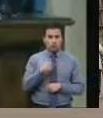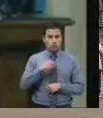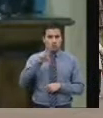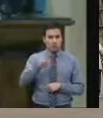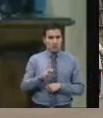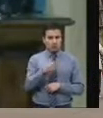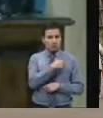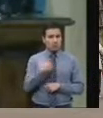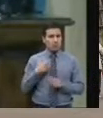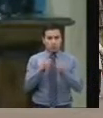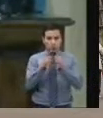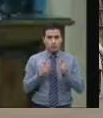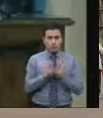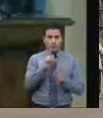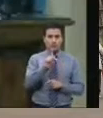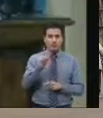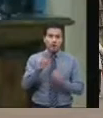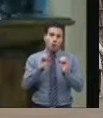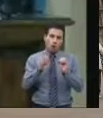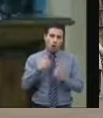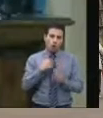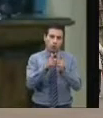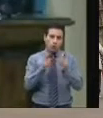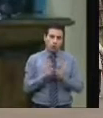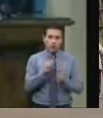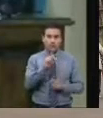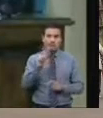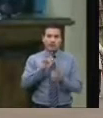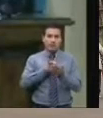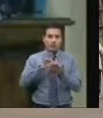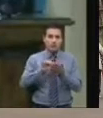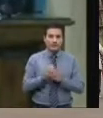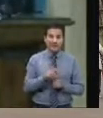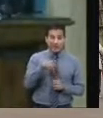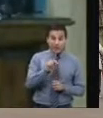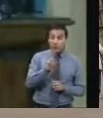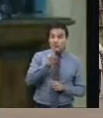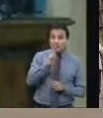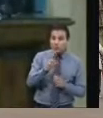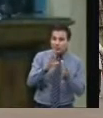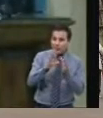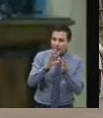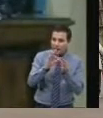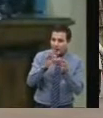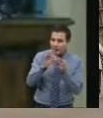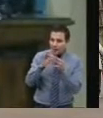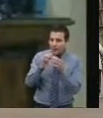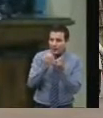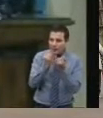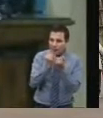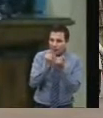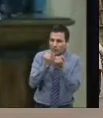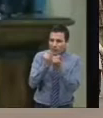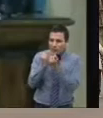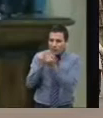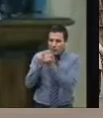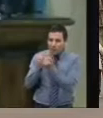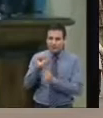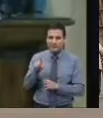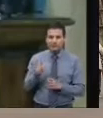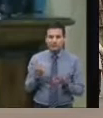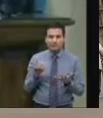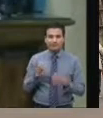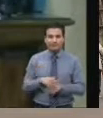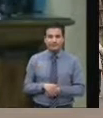de este partido. Sin embargo, en todas las respuestas se advirtió un alto grado de similitud y coincidencia,